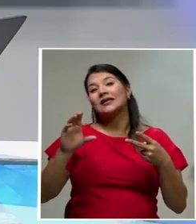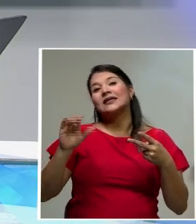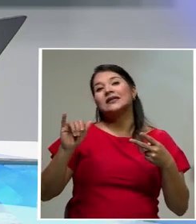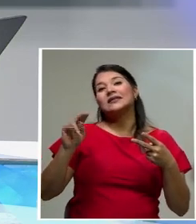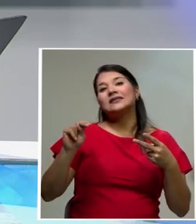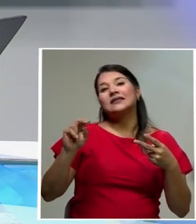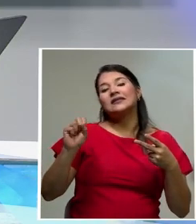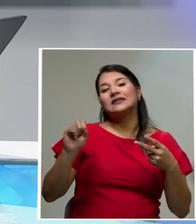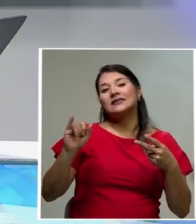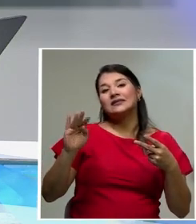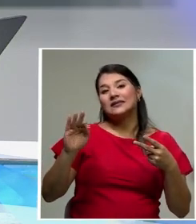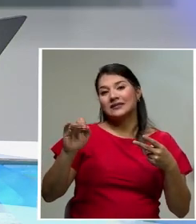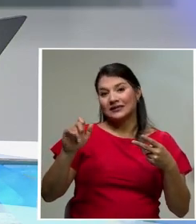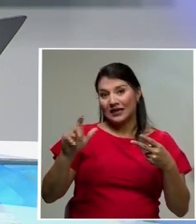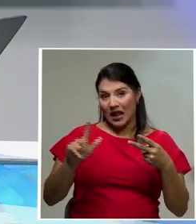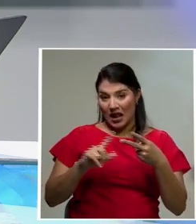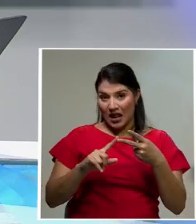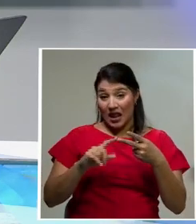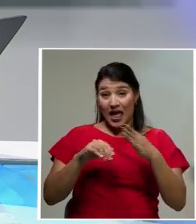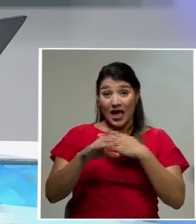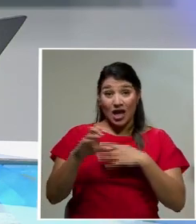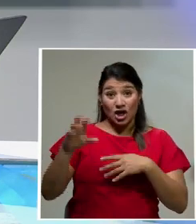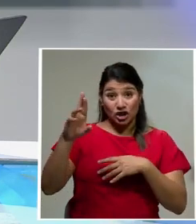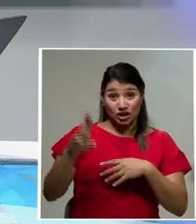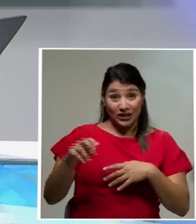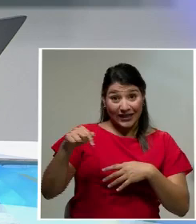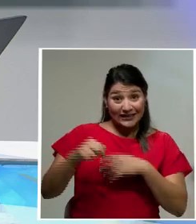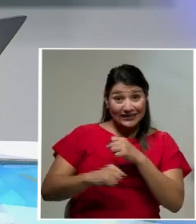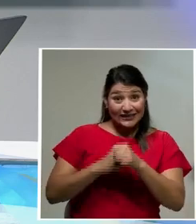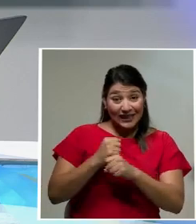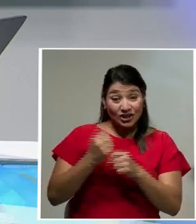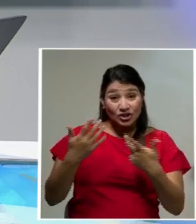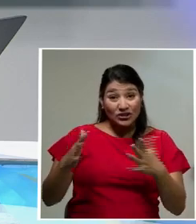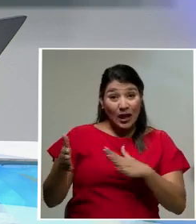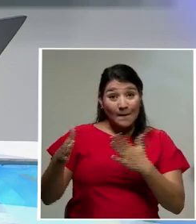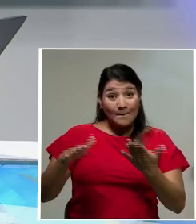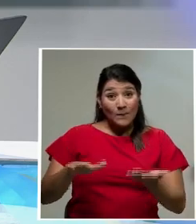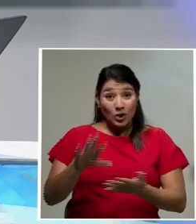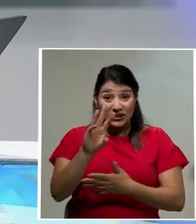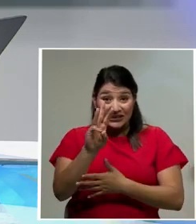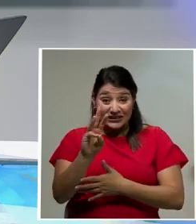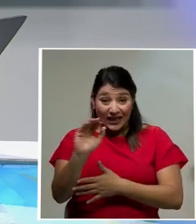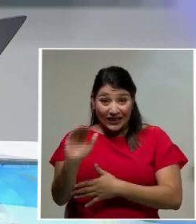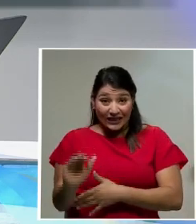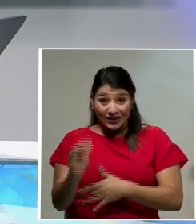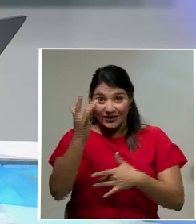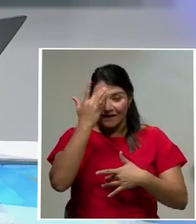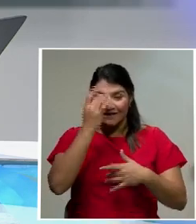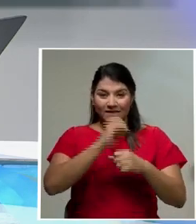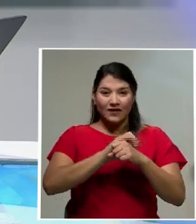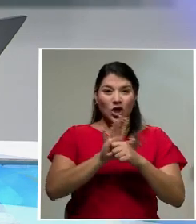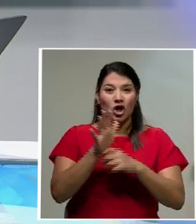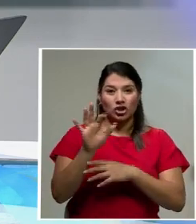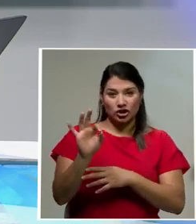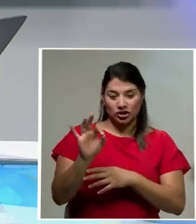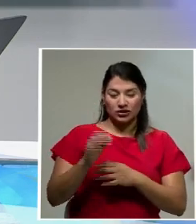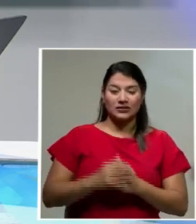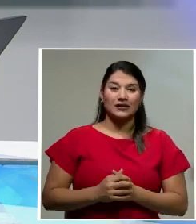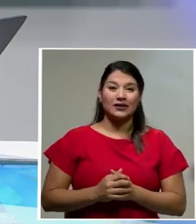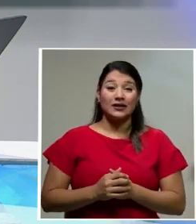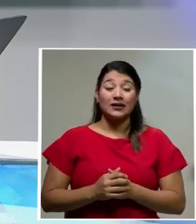sincitial. En el país, durante este año, han fallecido 6 niños por COVID-19. Las